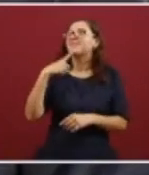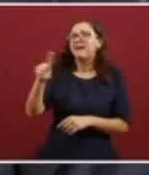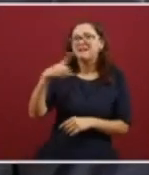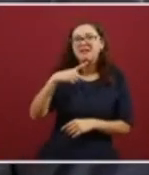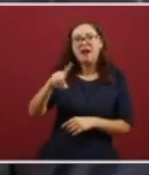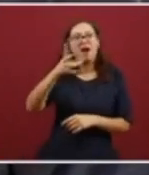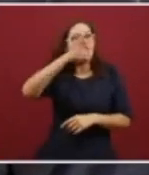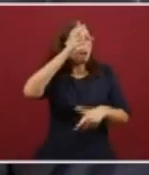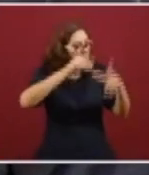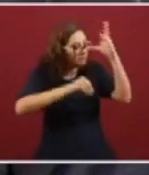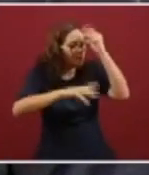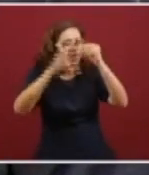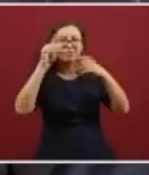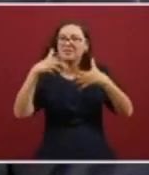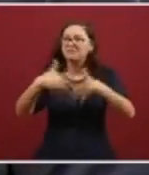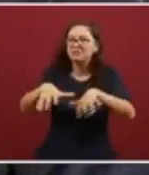bueno.